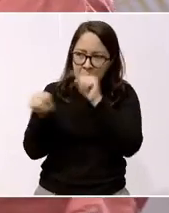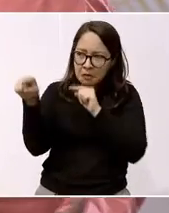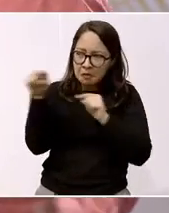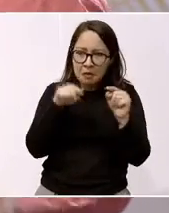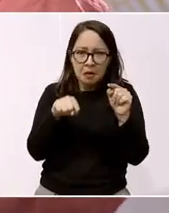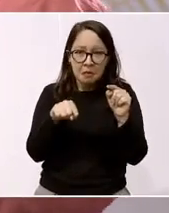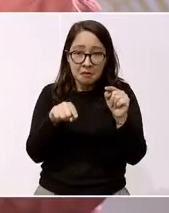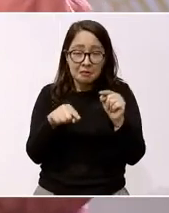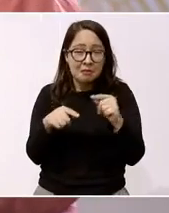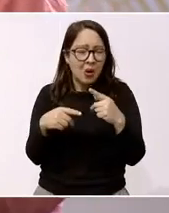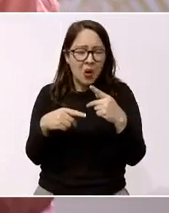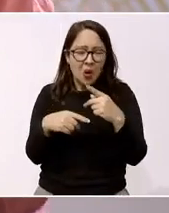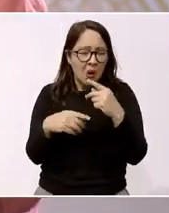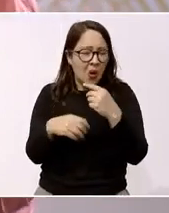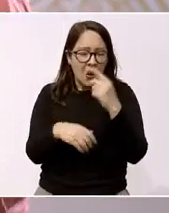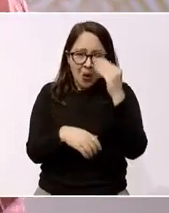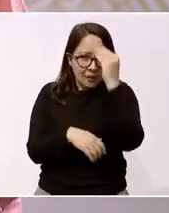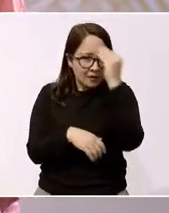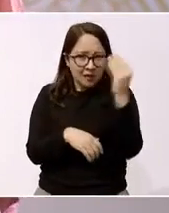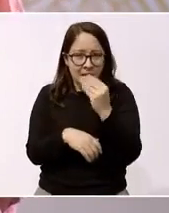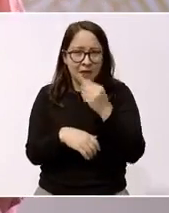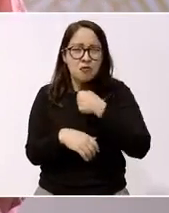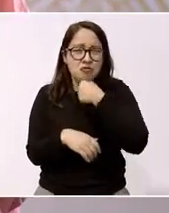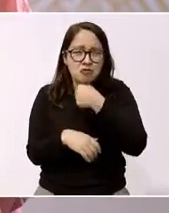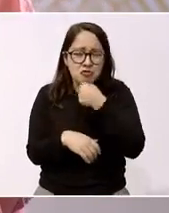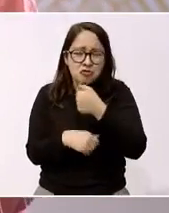Pero en México no hay